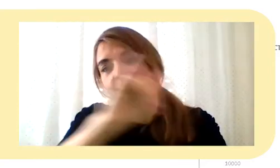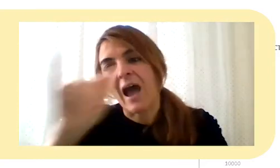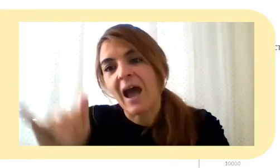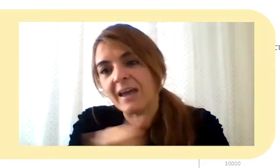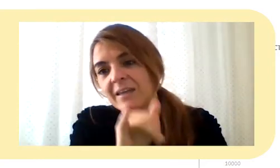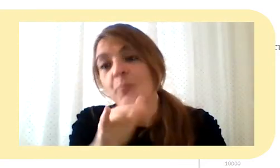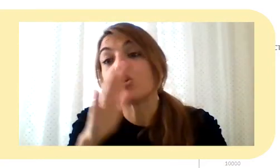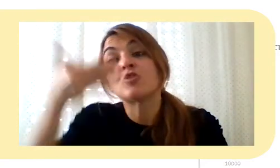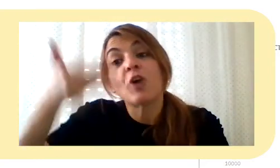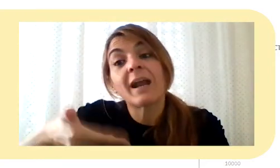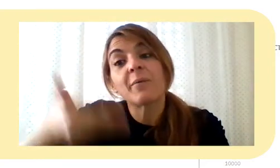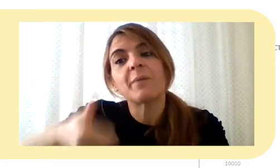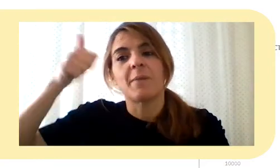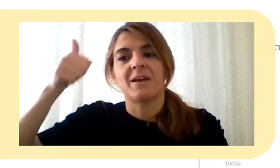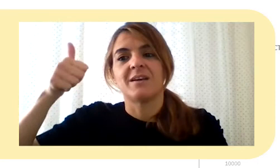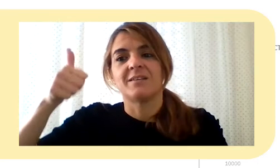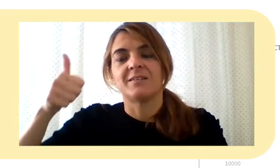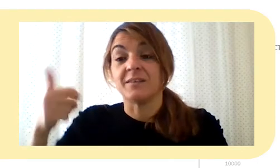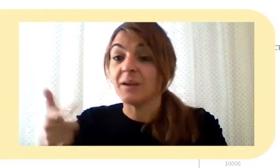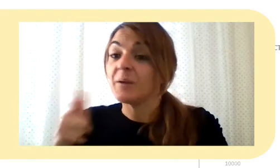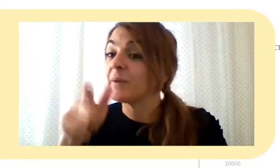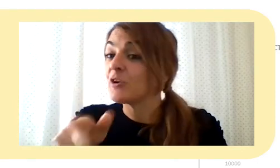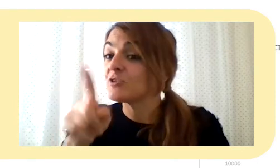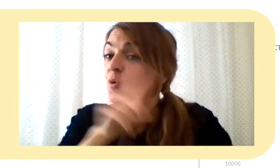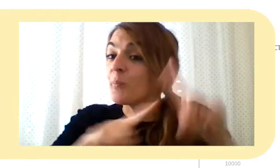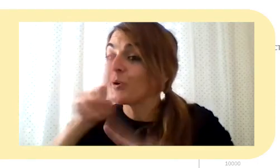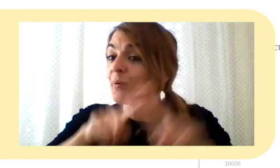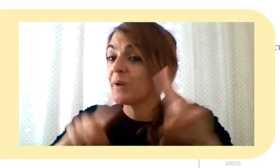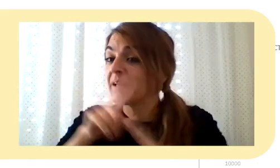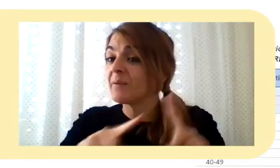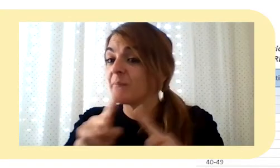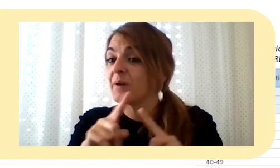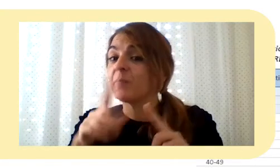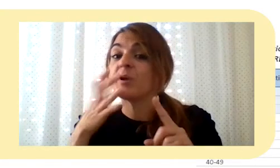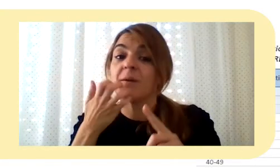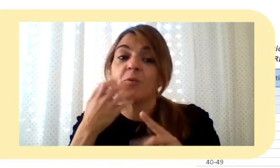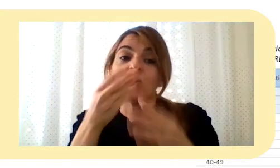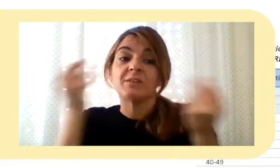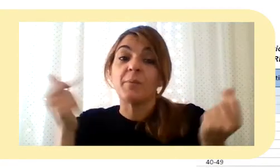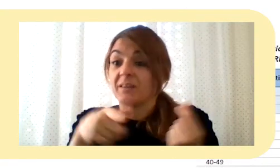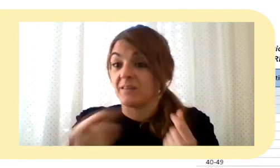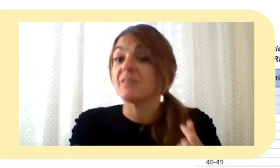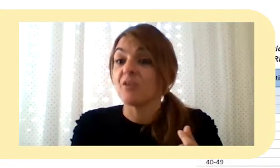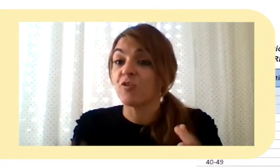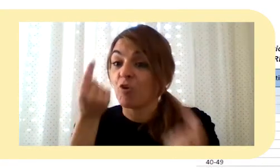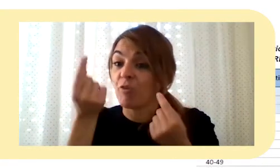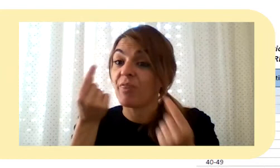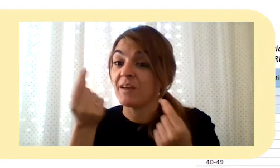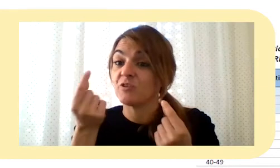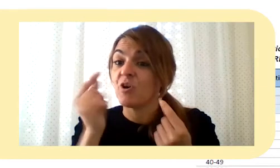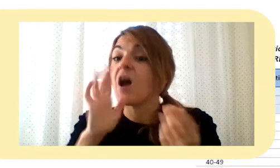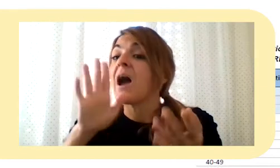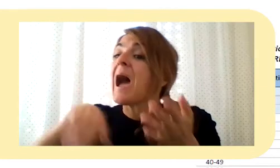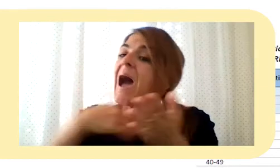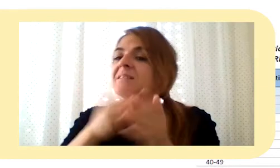claro, esto es un problema, la desaparición de los datos. Fijaros cómo hasta el 29 de mayo teníamos